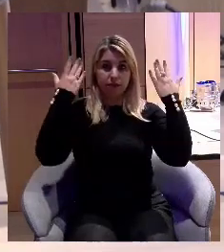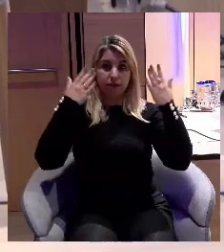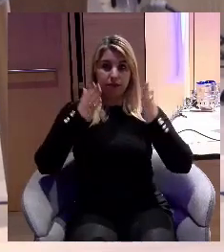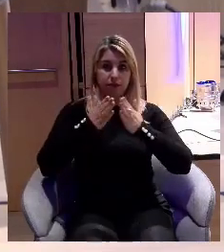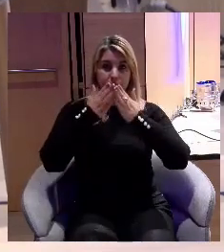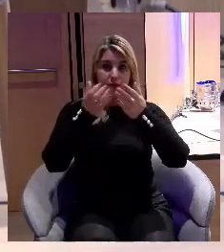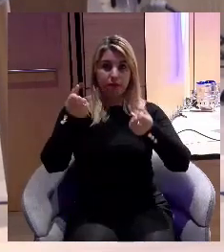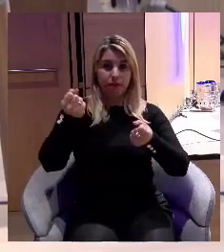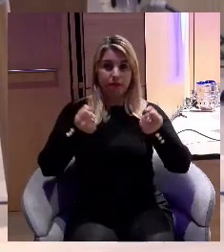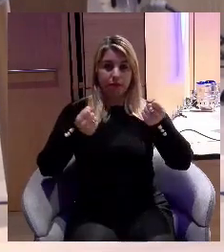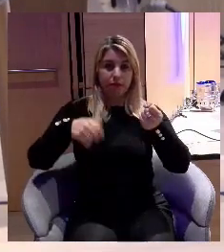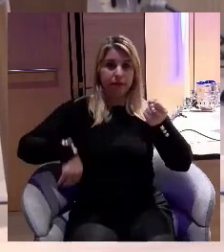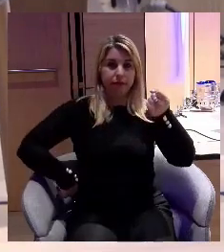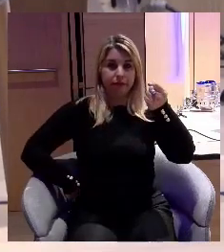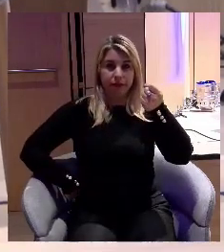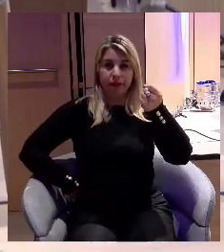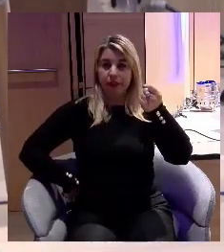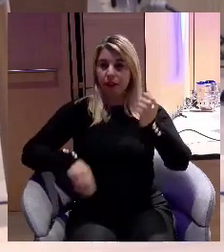con la mano atrás.